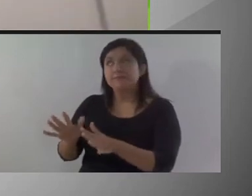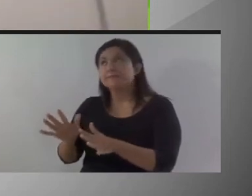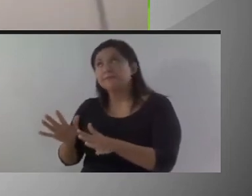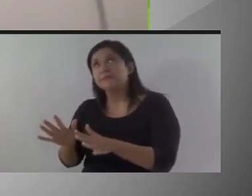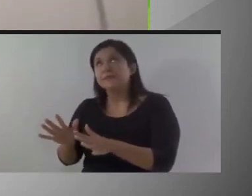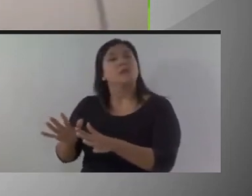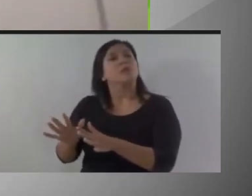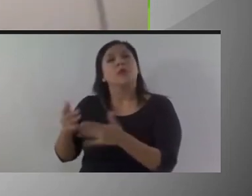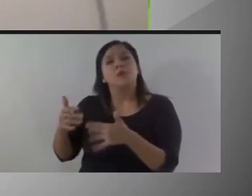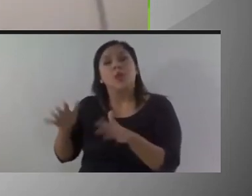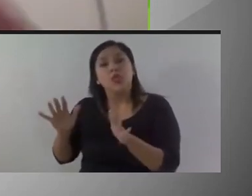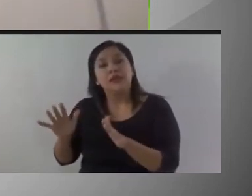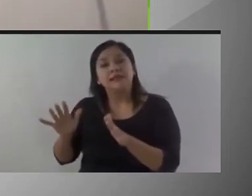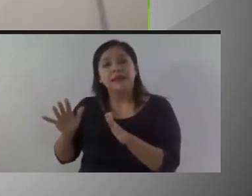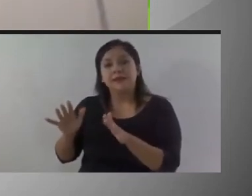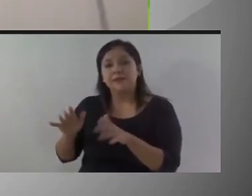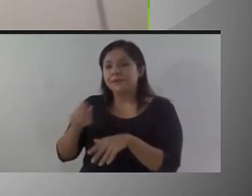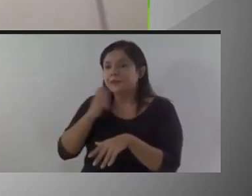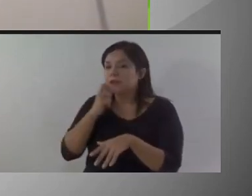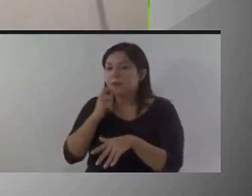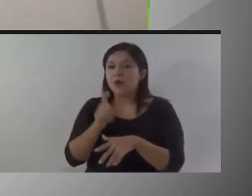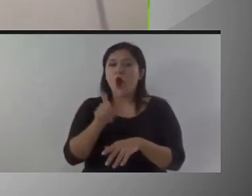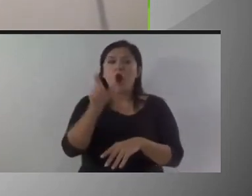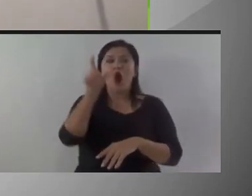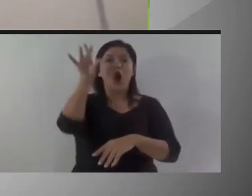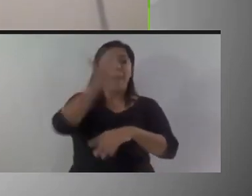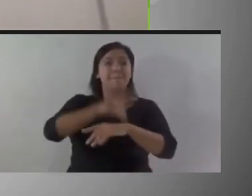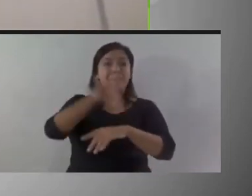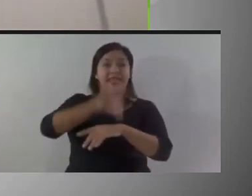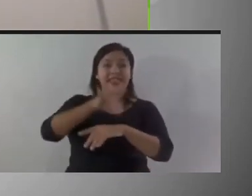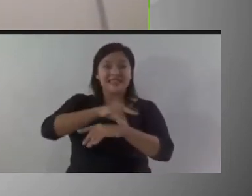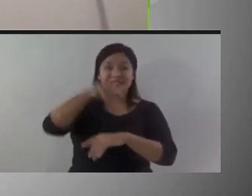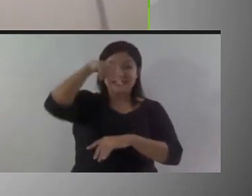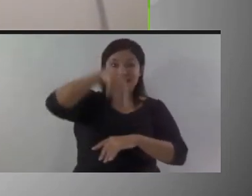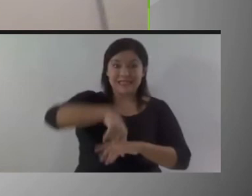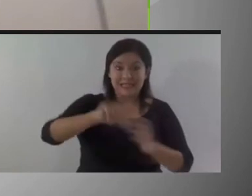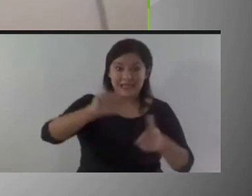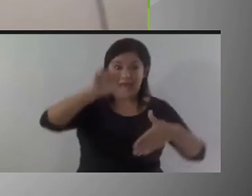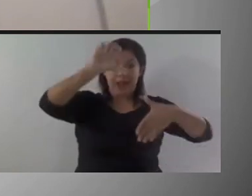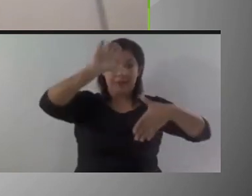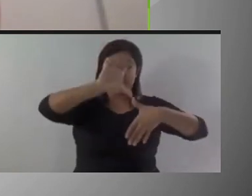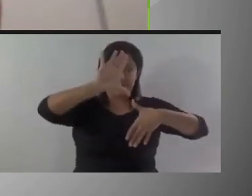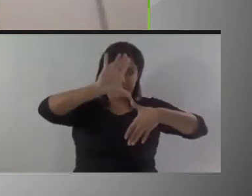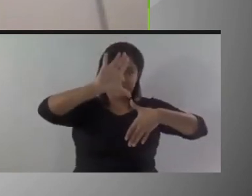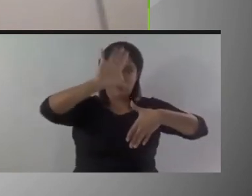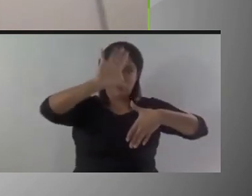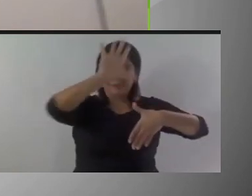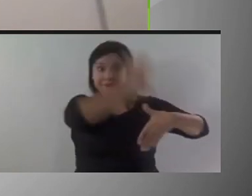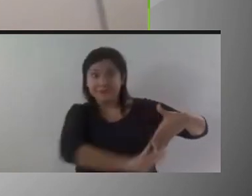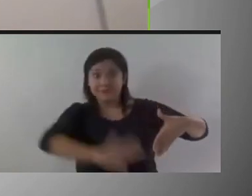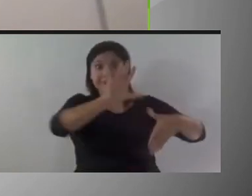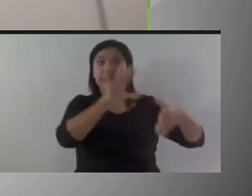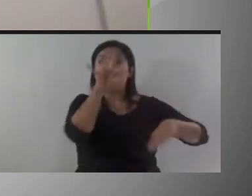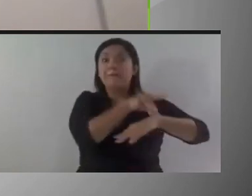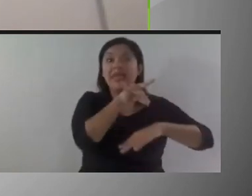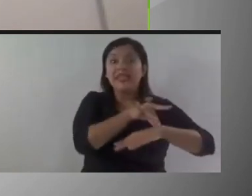podemos decirlo así, para la medicina occidental y para muchas personas, se considera que el único modo